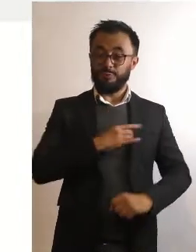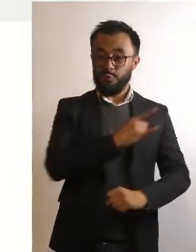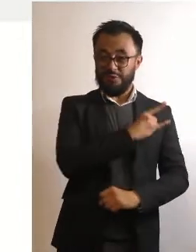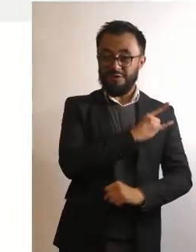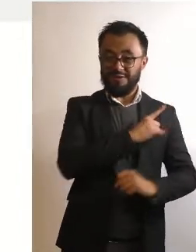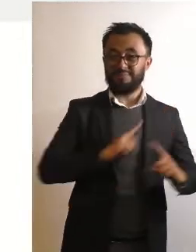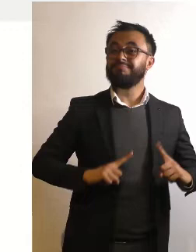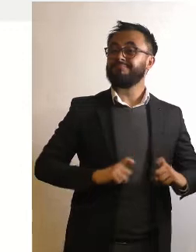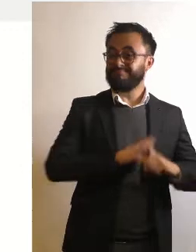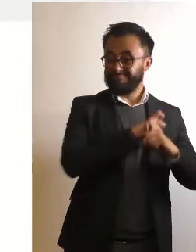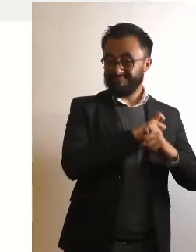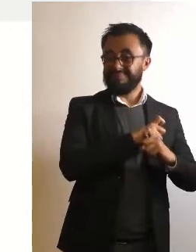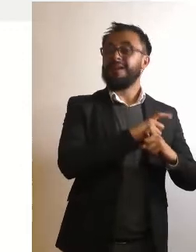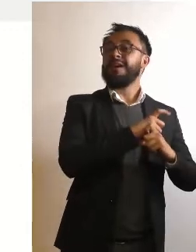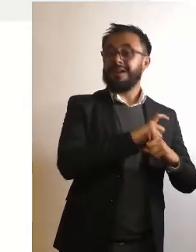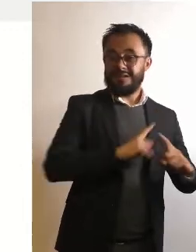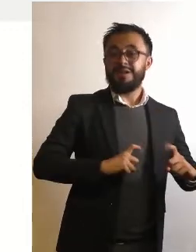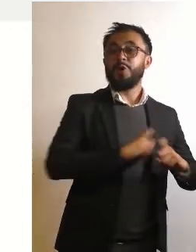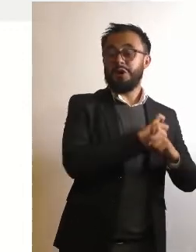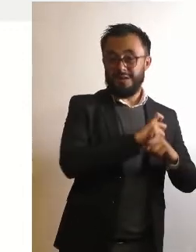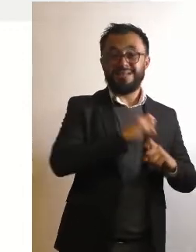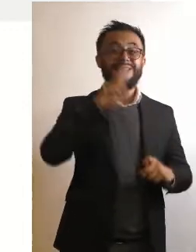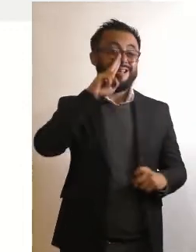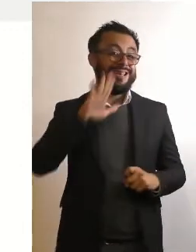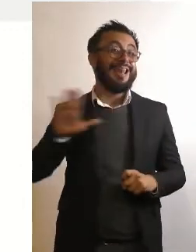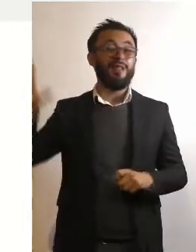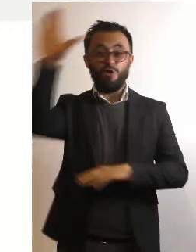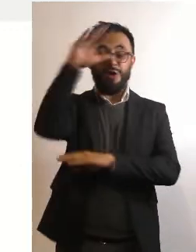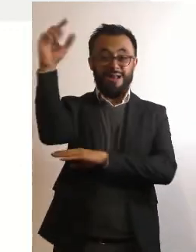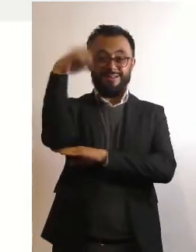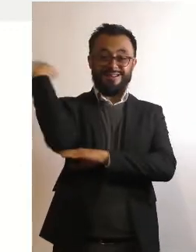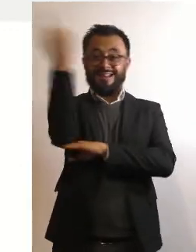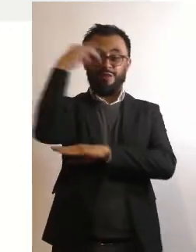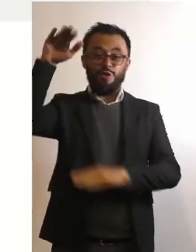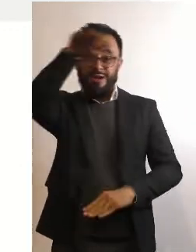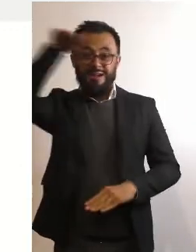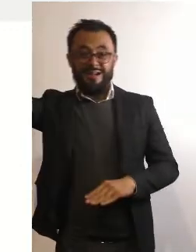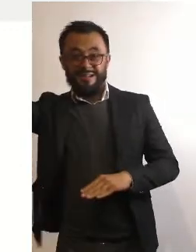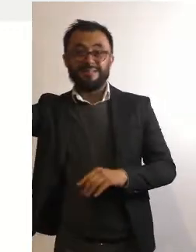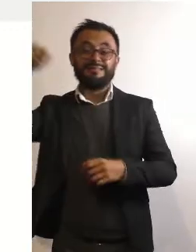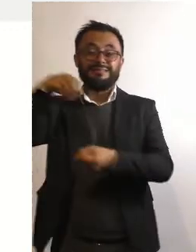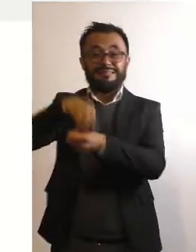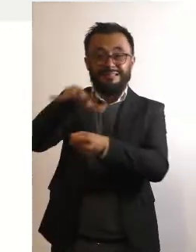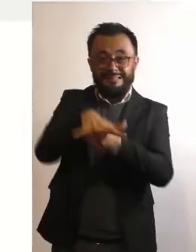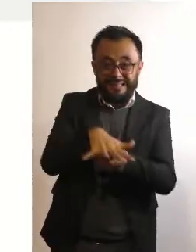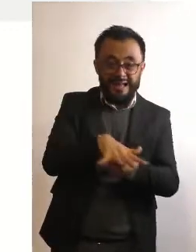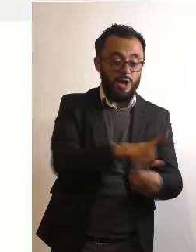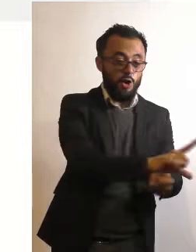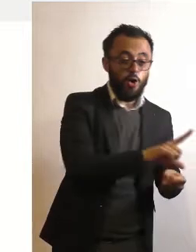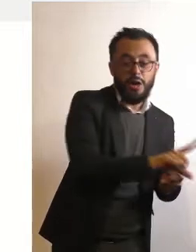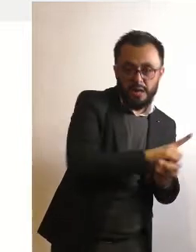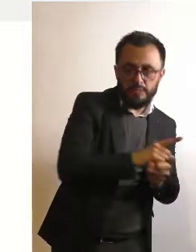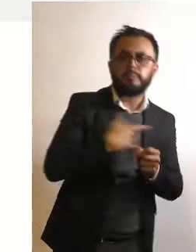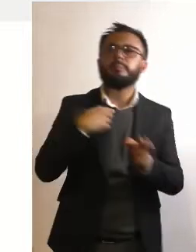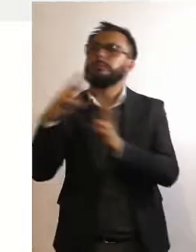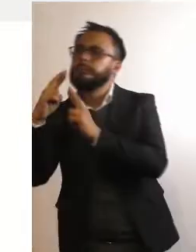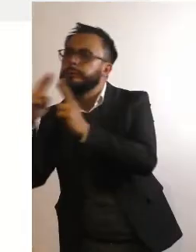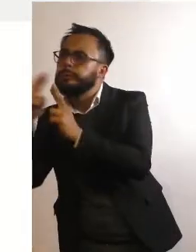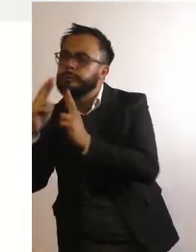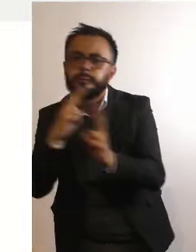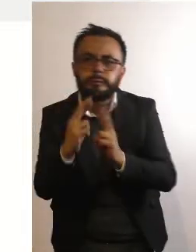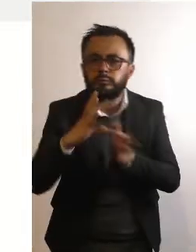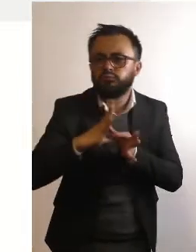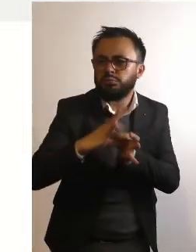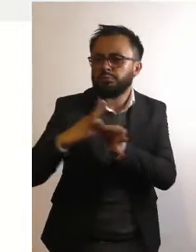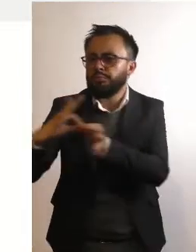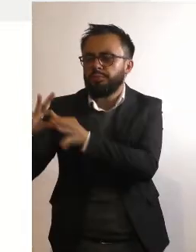organizaciones a nivel local, distrital y nacional. Dentro de estas, pues está ASCUN, la Asociación Colombiana de